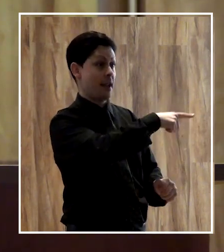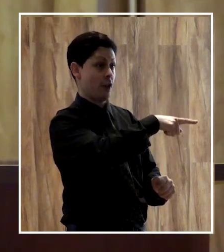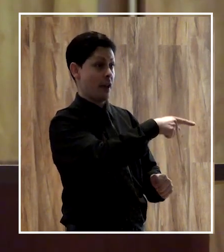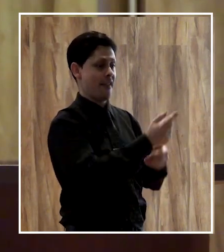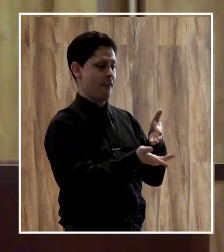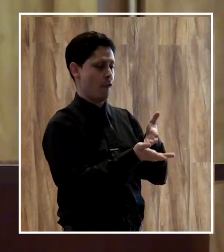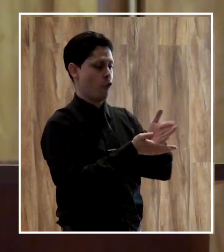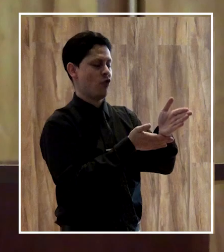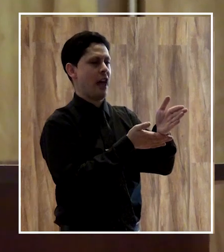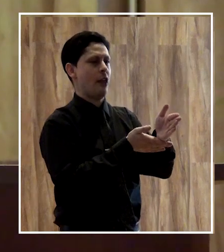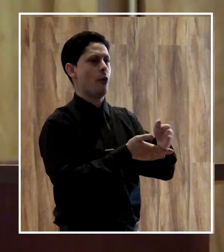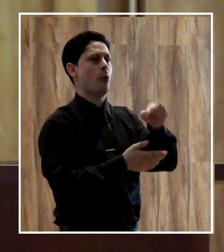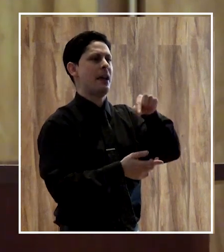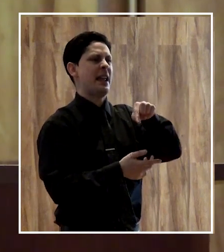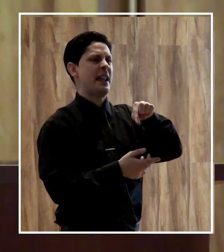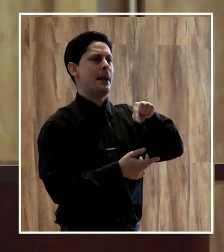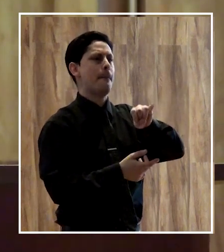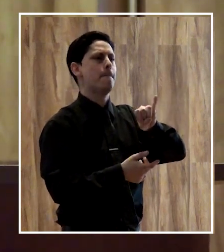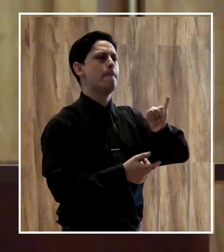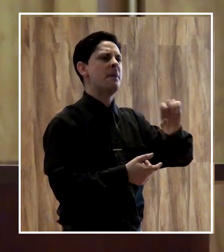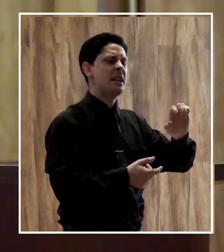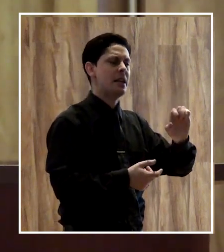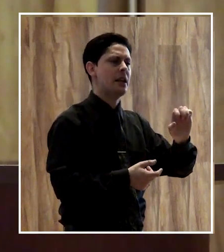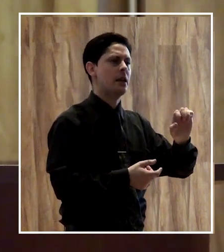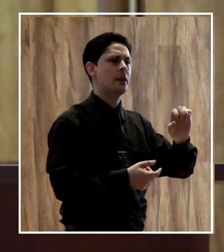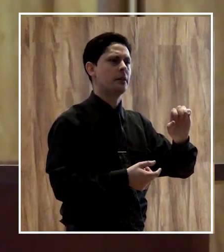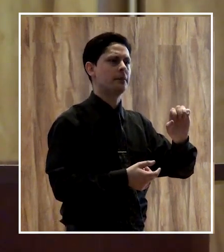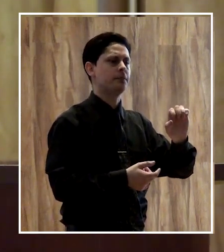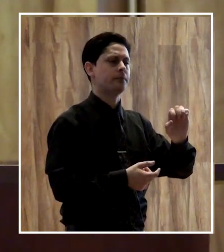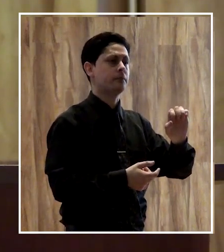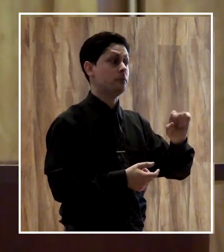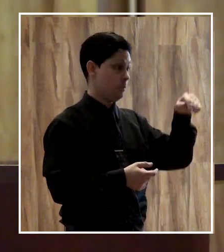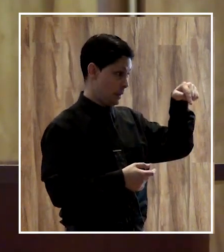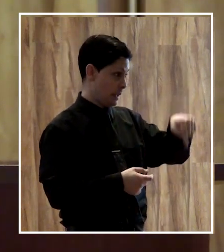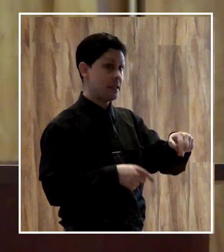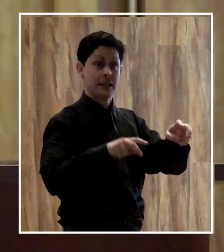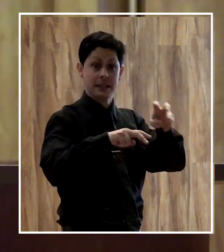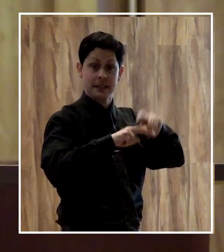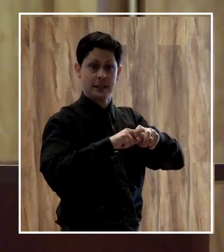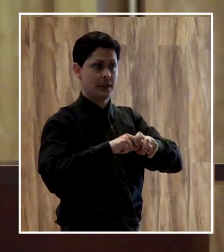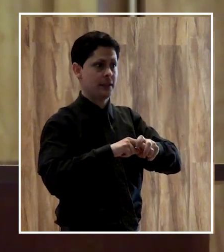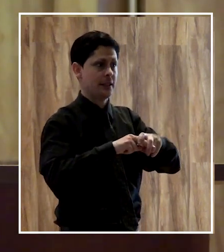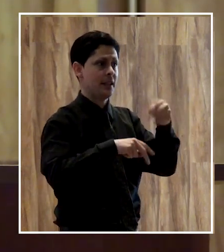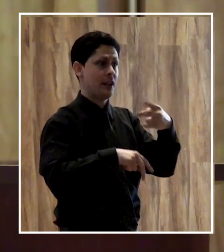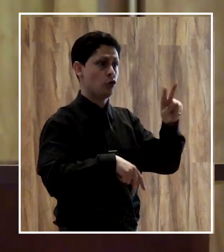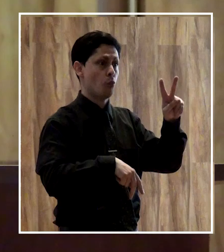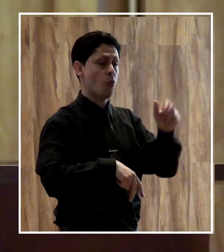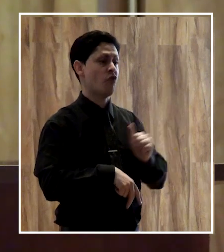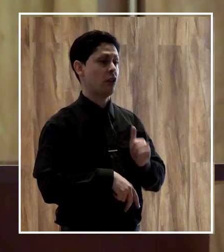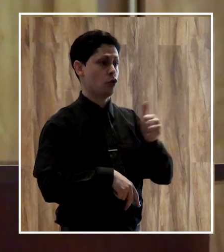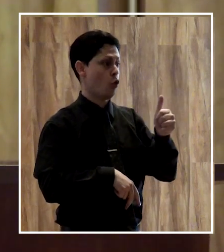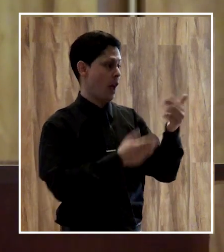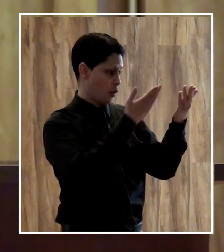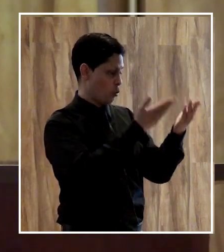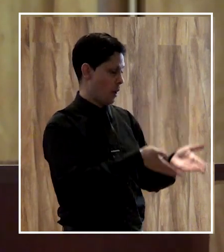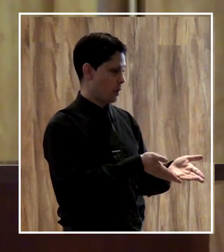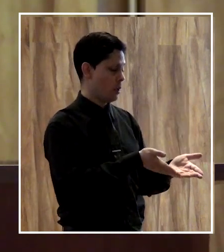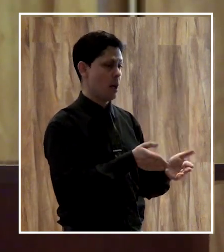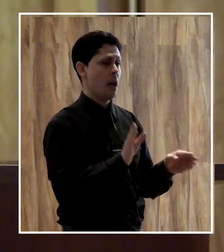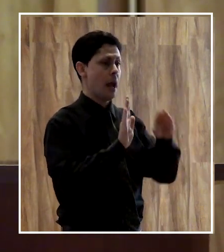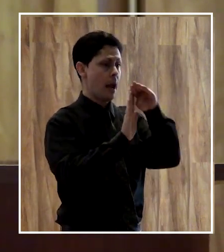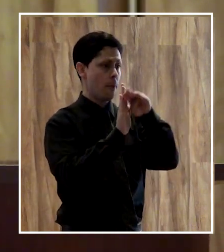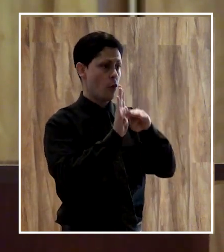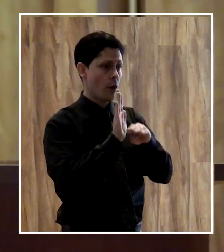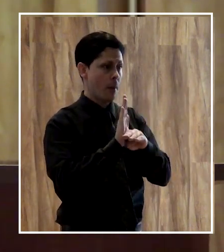que habían fundado el PIE, del cual se ha hablado, ya estaba aquí presente su director actual,